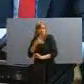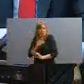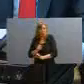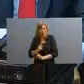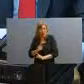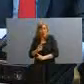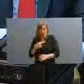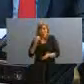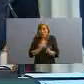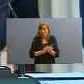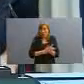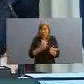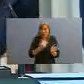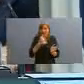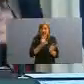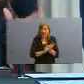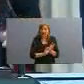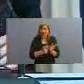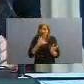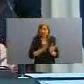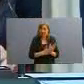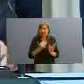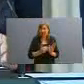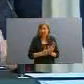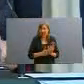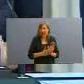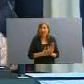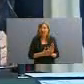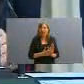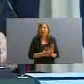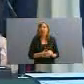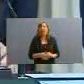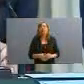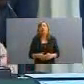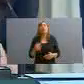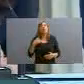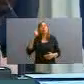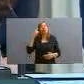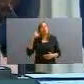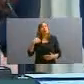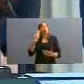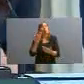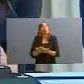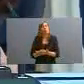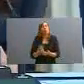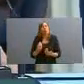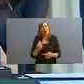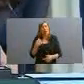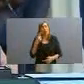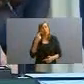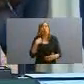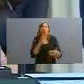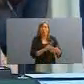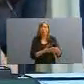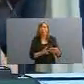sea, él integraba el Consejo de la Magistratura por la oposición. ¿Cuál es la propuesta? He leído atentamente. No se